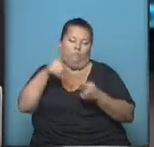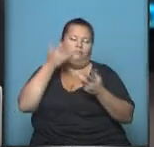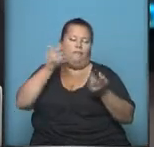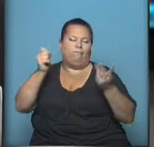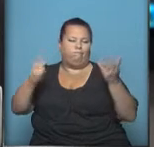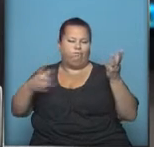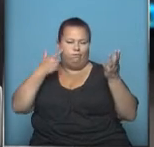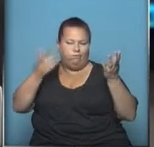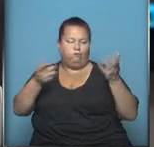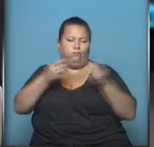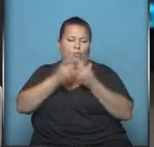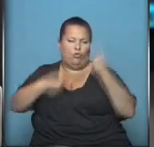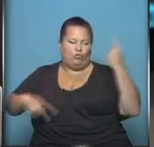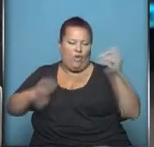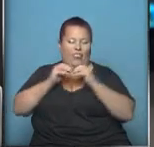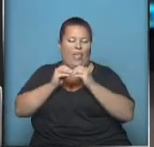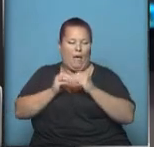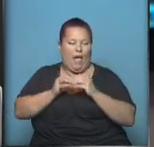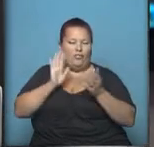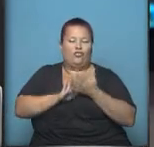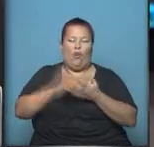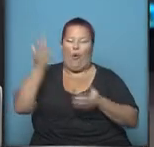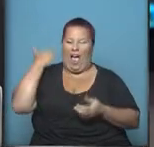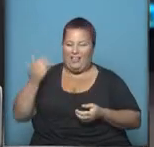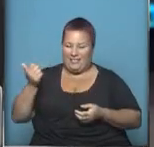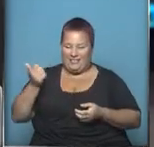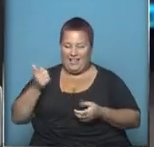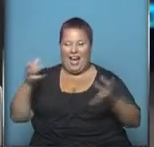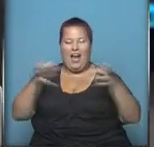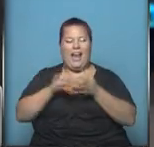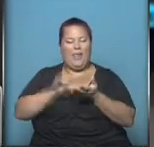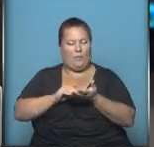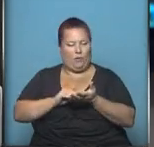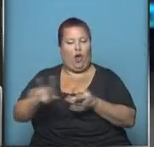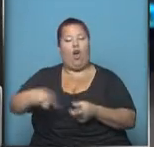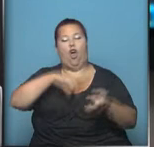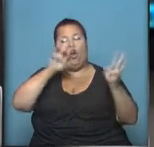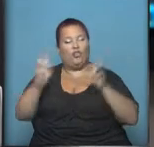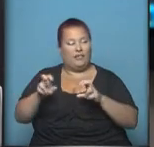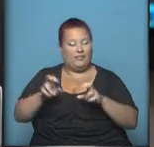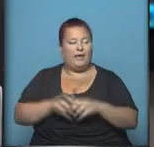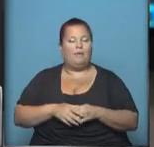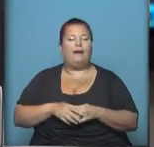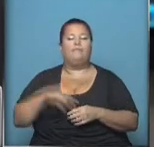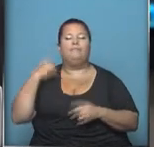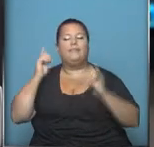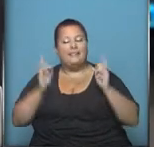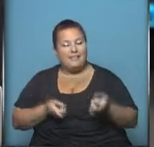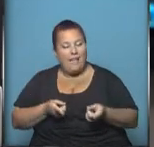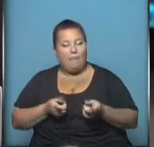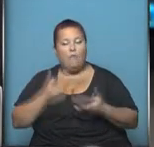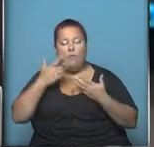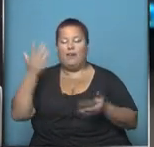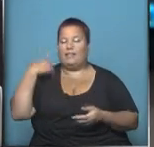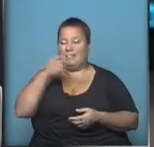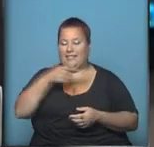mostramos varios debates que se dieron en la jornada de ayer en la cámara diputados otro de los temas que nosotros también hemos reflejado en las